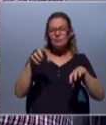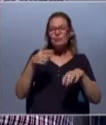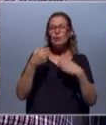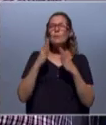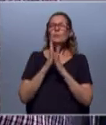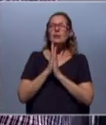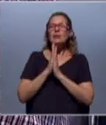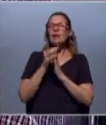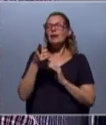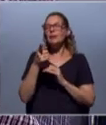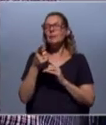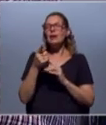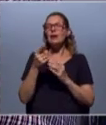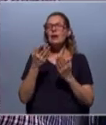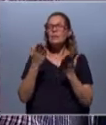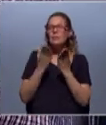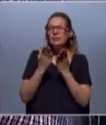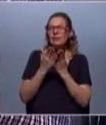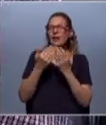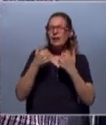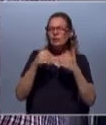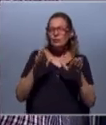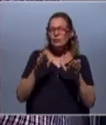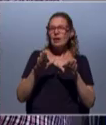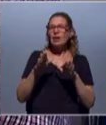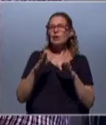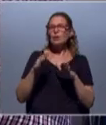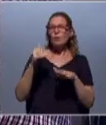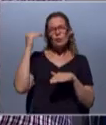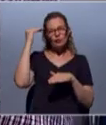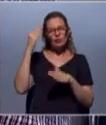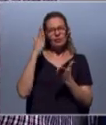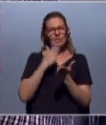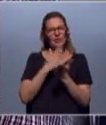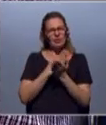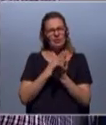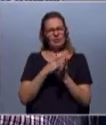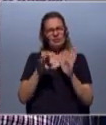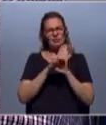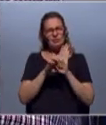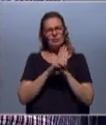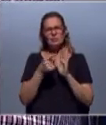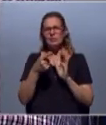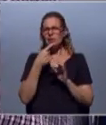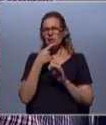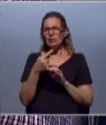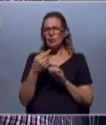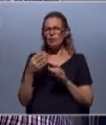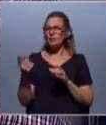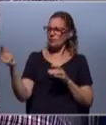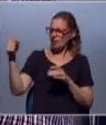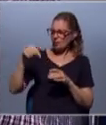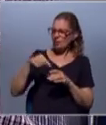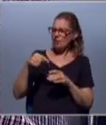para iniciar la carrera docente porque no hay una carrera docente y él esté muy generoso me preguntó qué tenía que hacer en ese momento me tocó entrar al salón